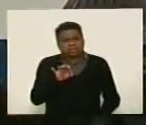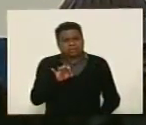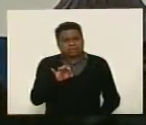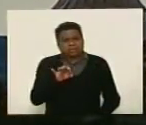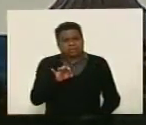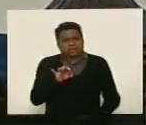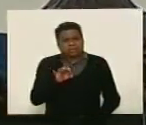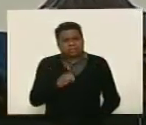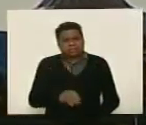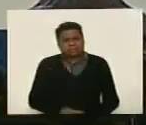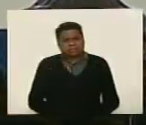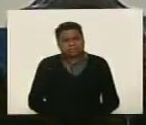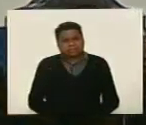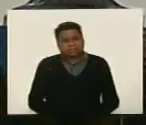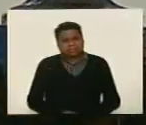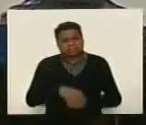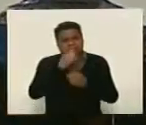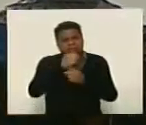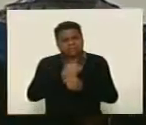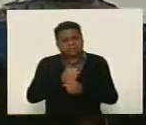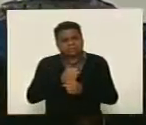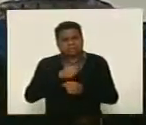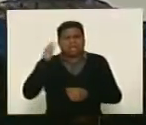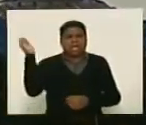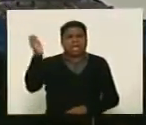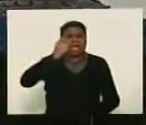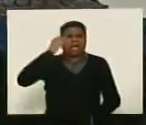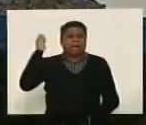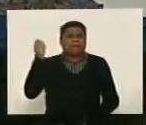Fernando de Apure, Eduardo Piñate.